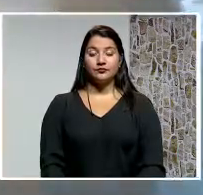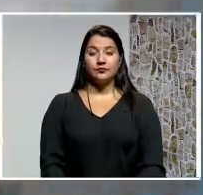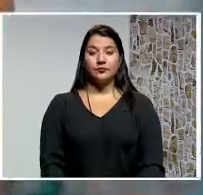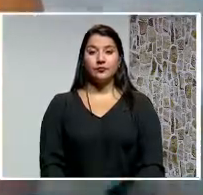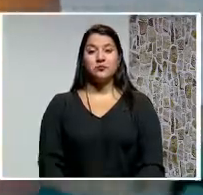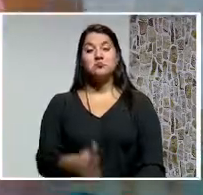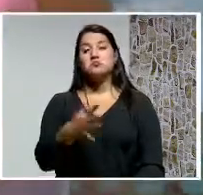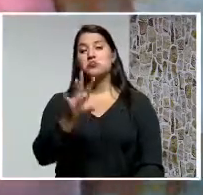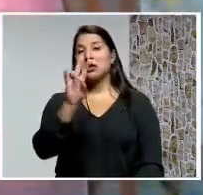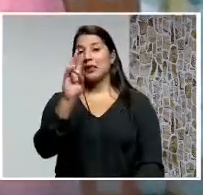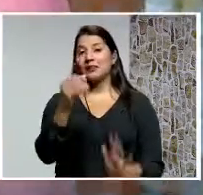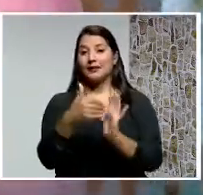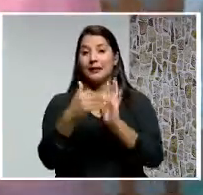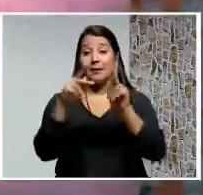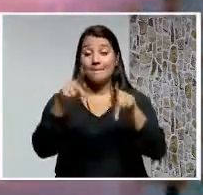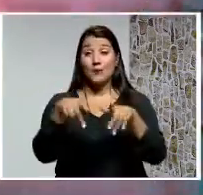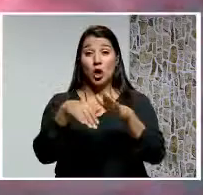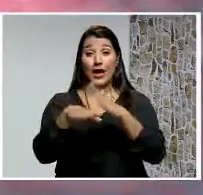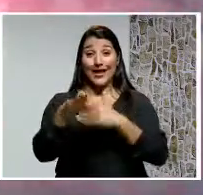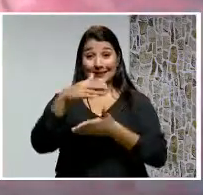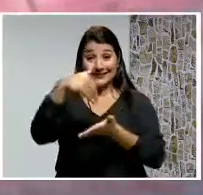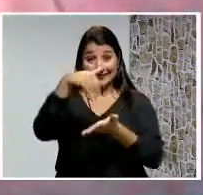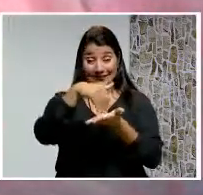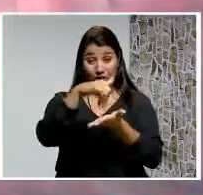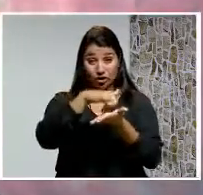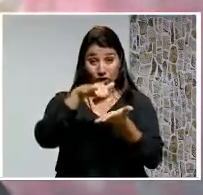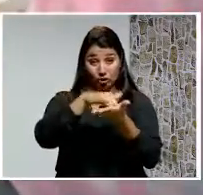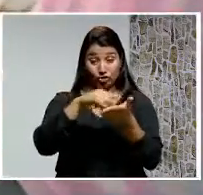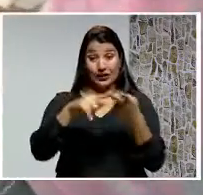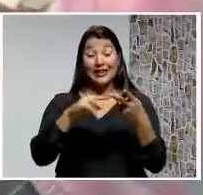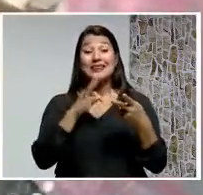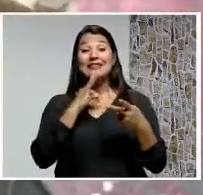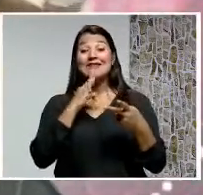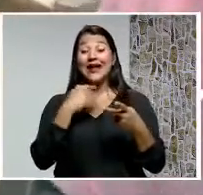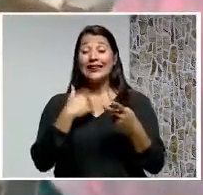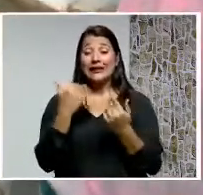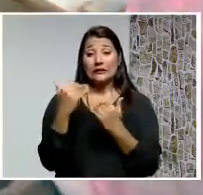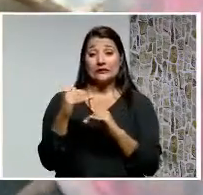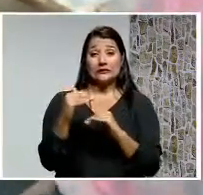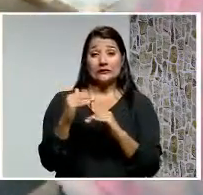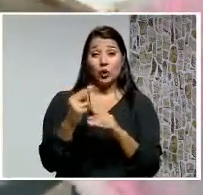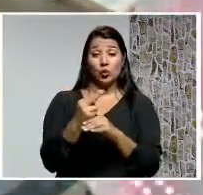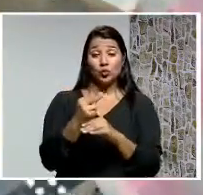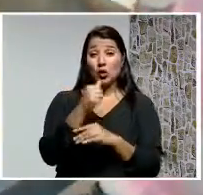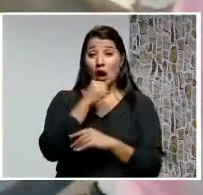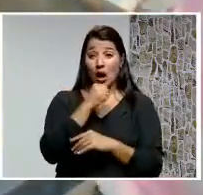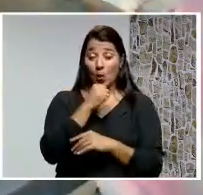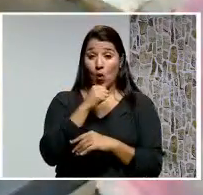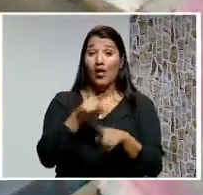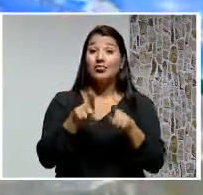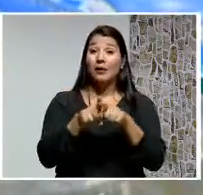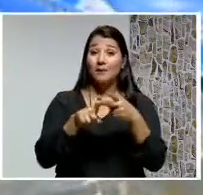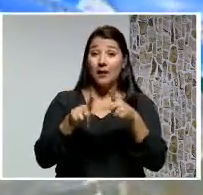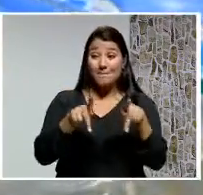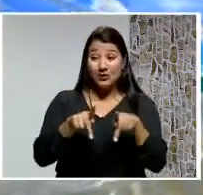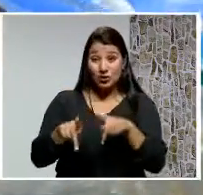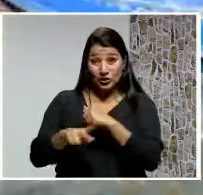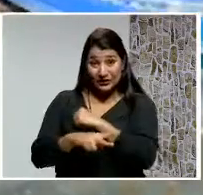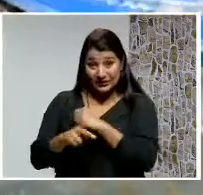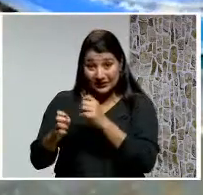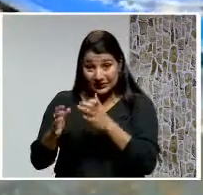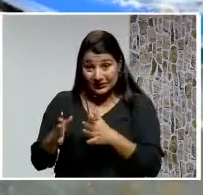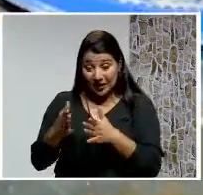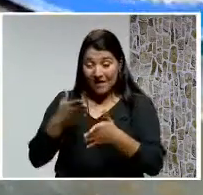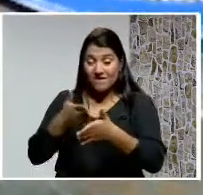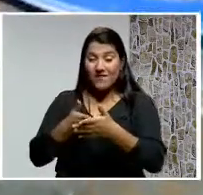Unas 70.000 personas del Cantón Central de San José y Tibás tienen racionamiento de agua. Además, el AMPA dañó una válvula de presión